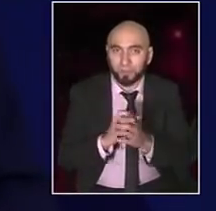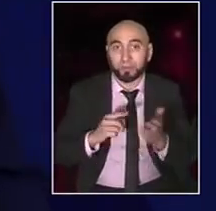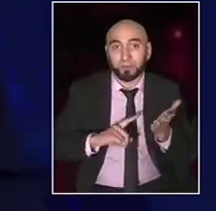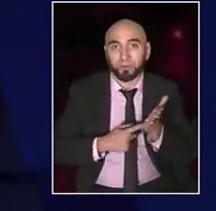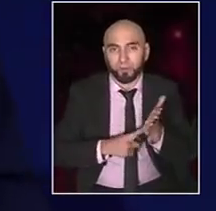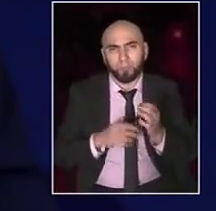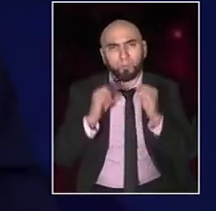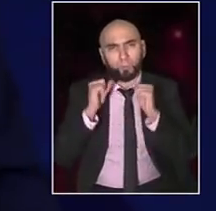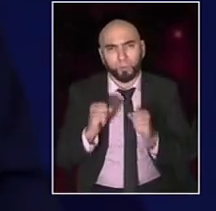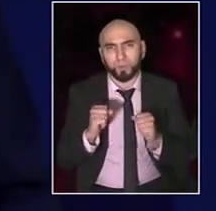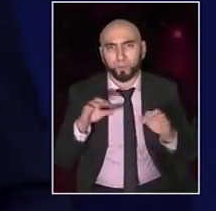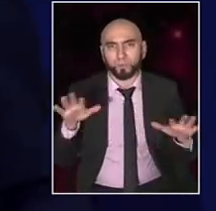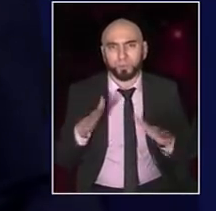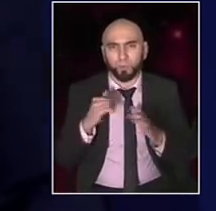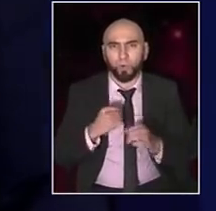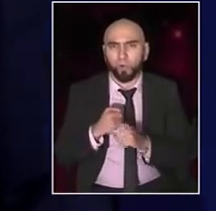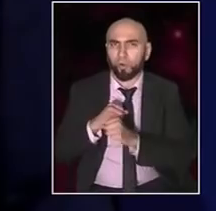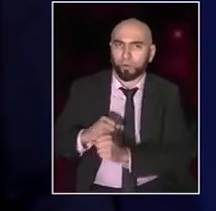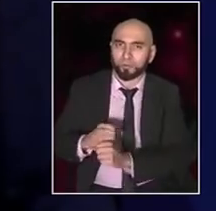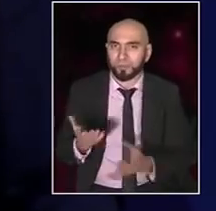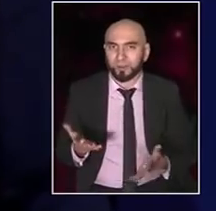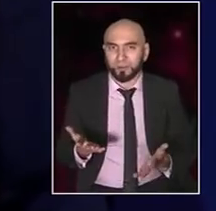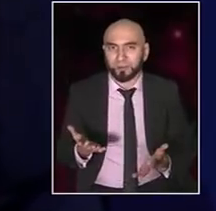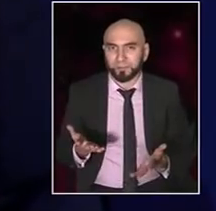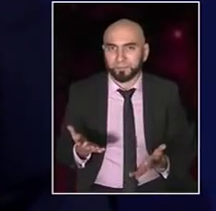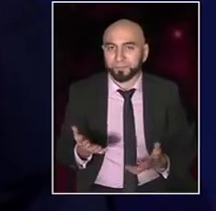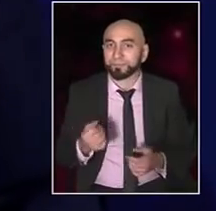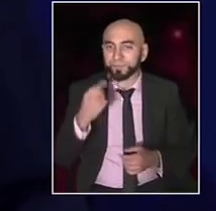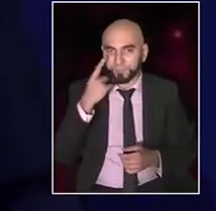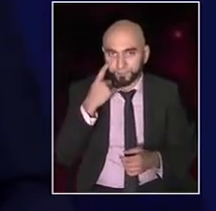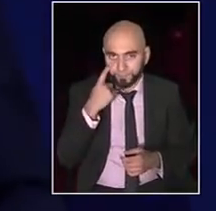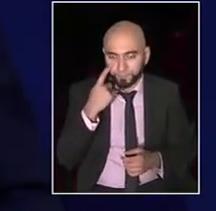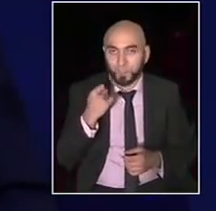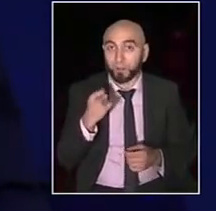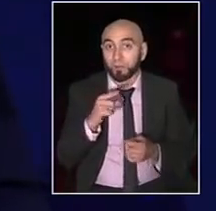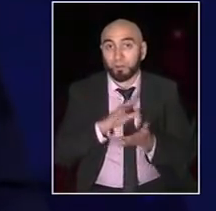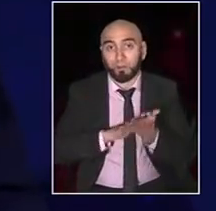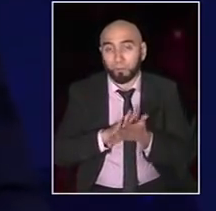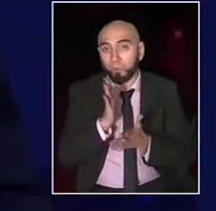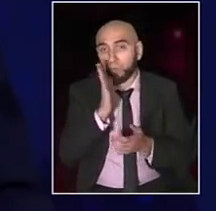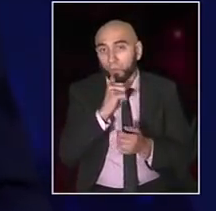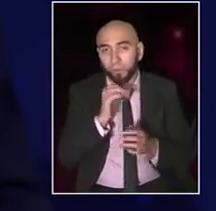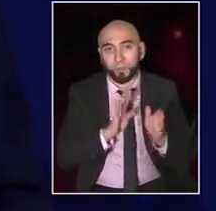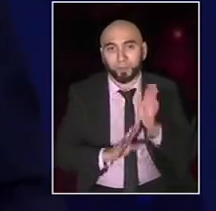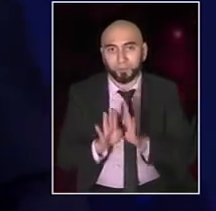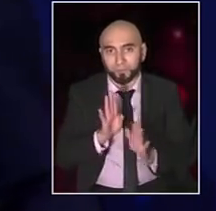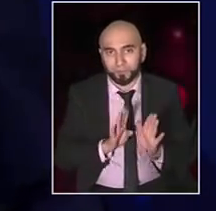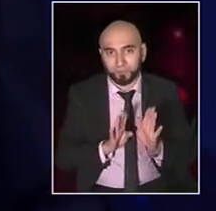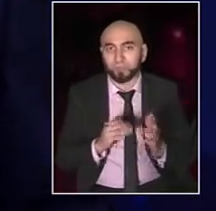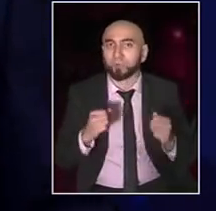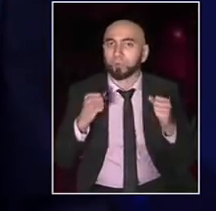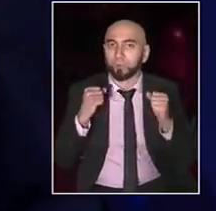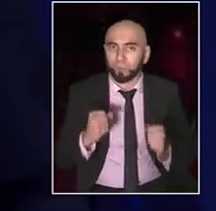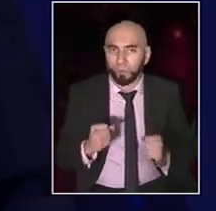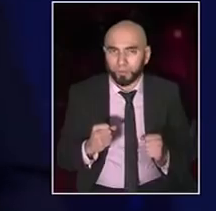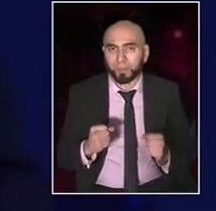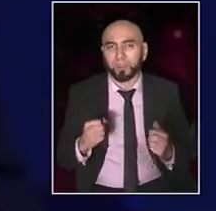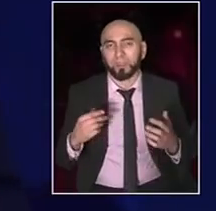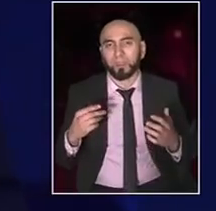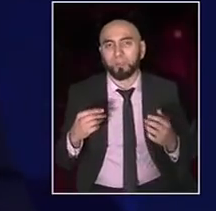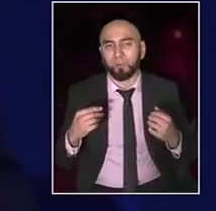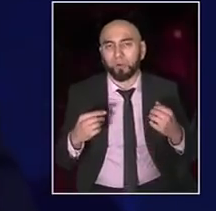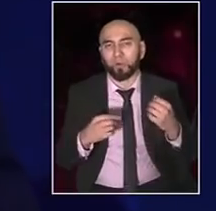una contrademocratización. Yo creo que si no tenemos precauciones, tal vez como nunca en la humanidad el poder puede estar más